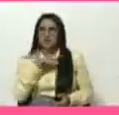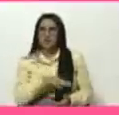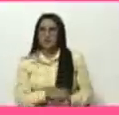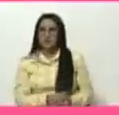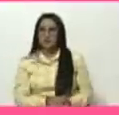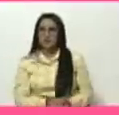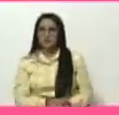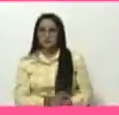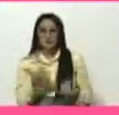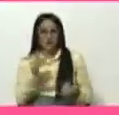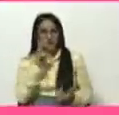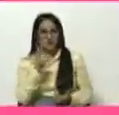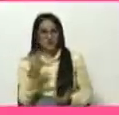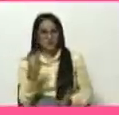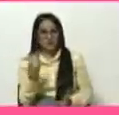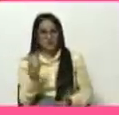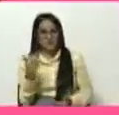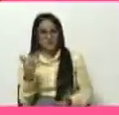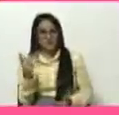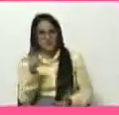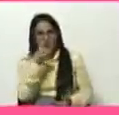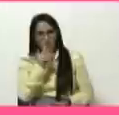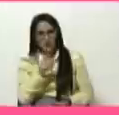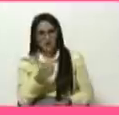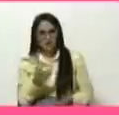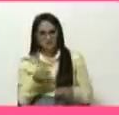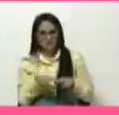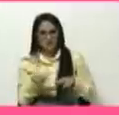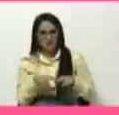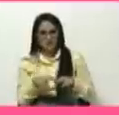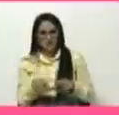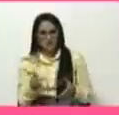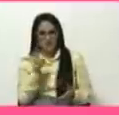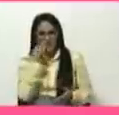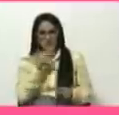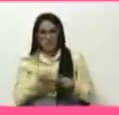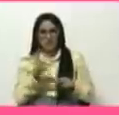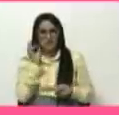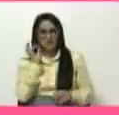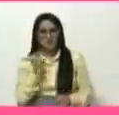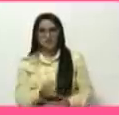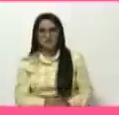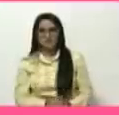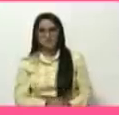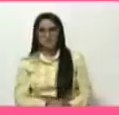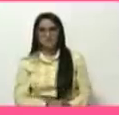Yo los veo ahorita de 20, 21 años y digo que son unos niños, que son unas niñas.